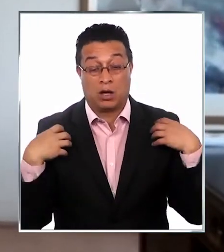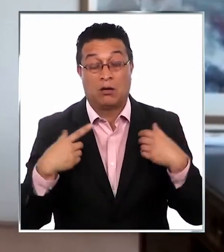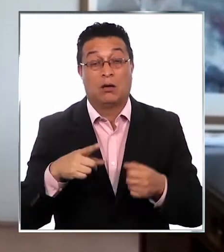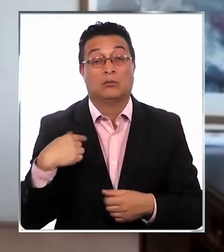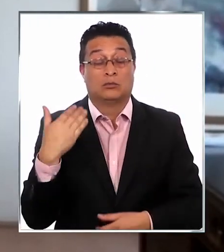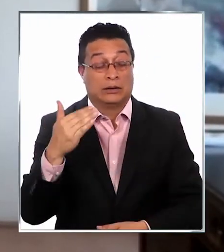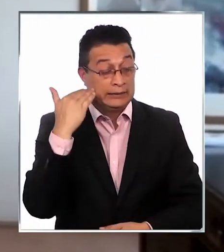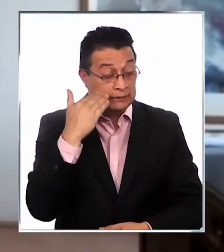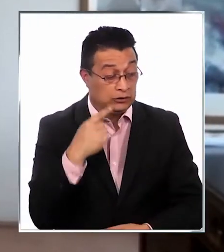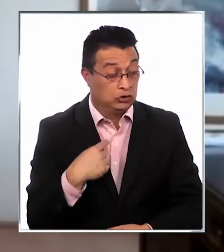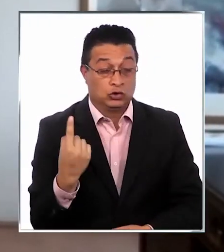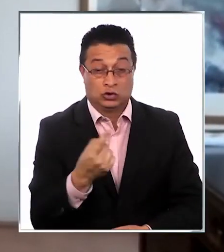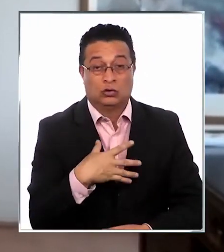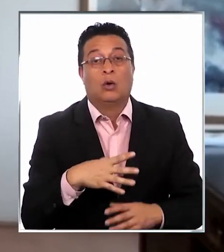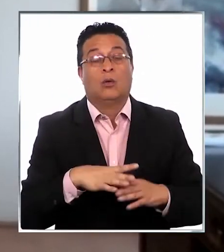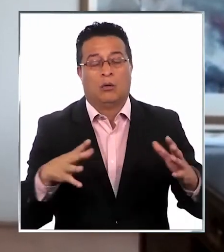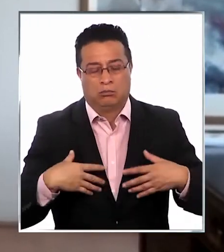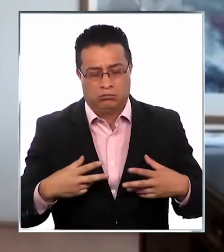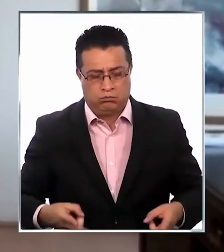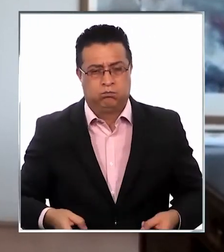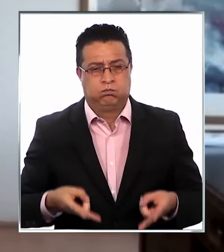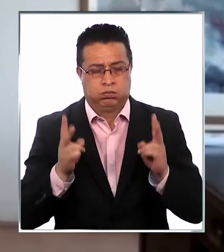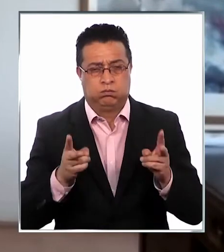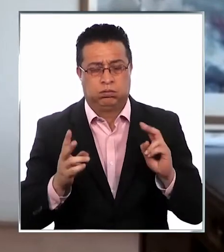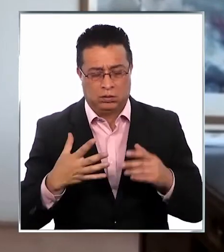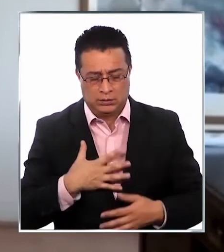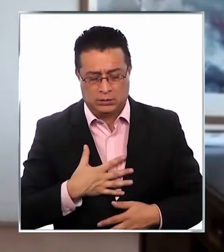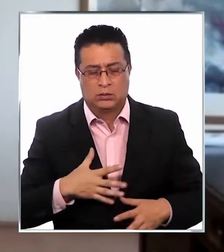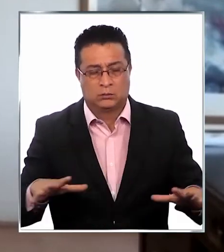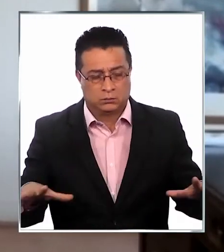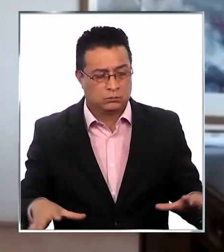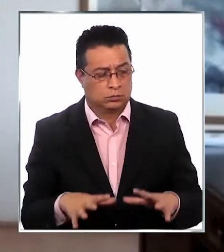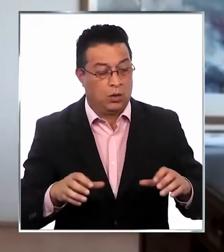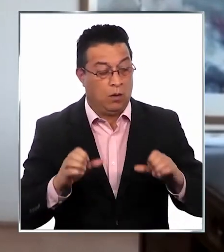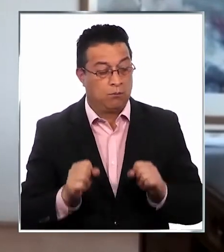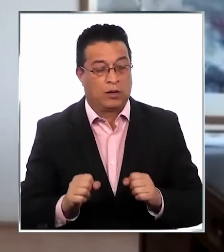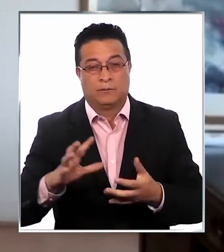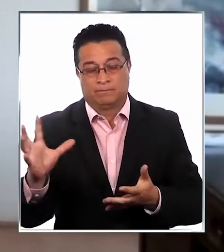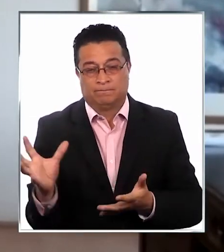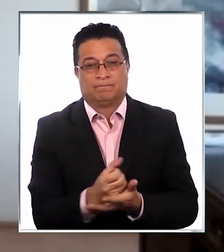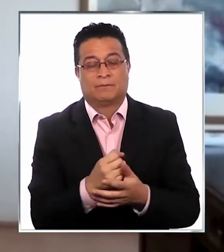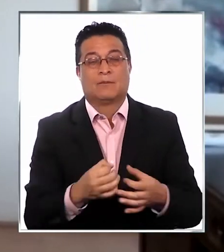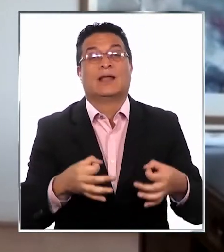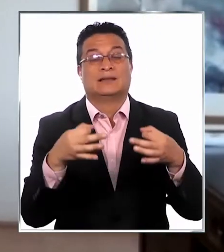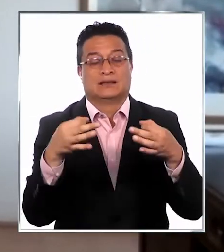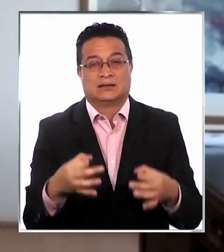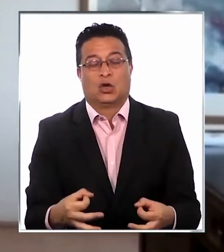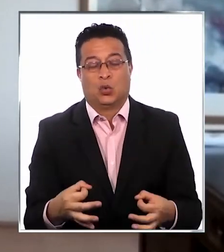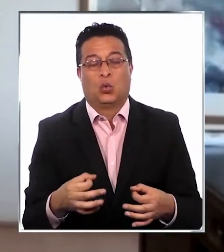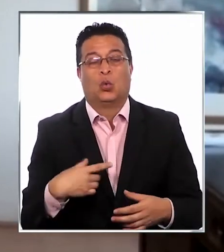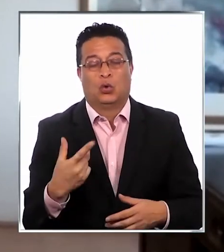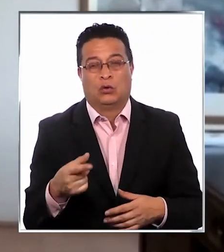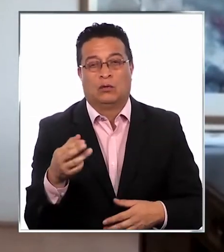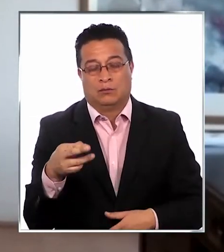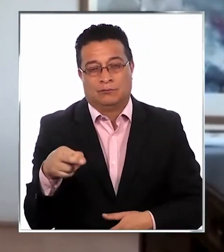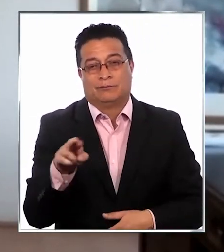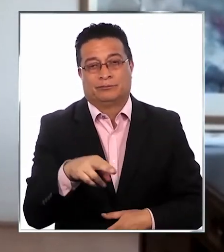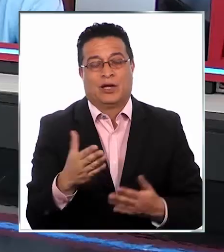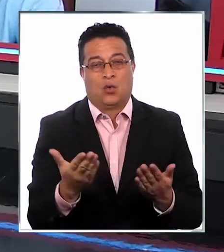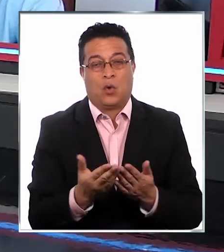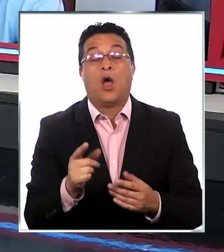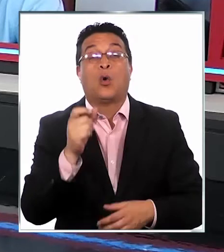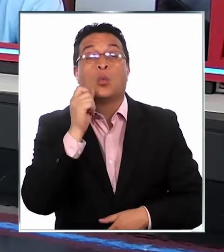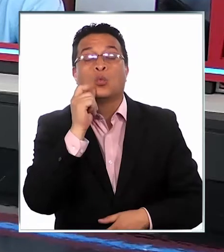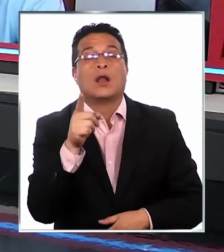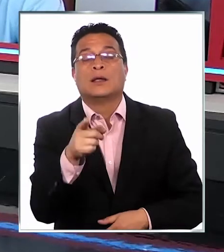nuestros niños, muy dispuestos y también muy deseosos de poder recuperar de manera segura la educación. ¿Y cuál va a ser la